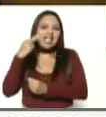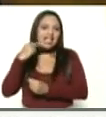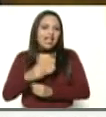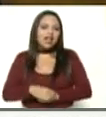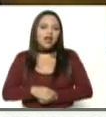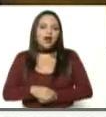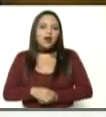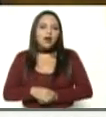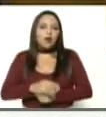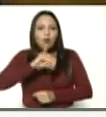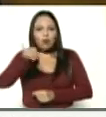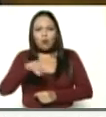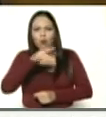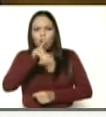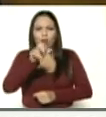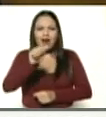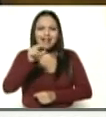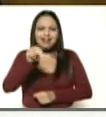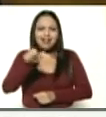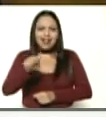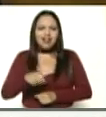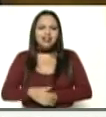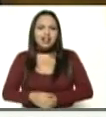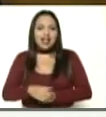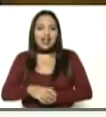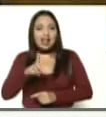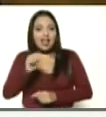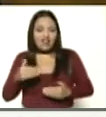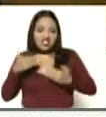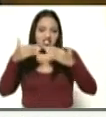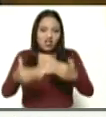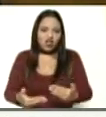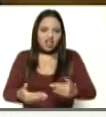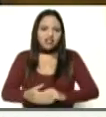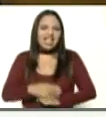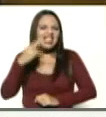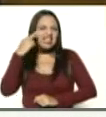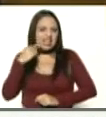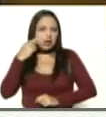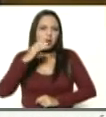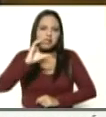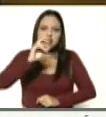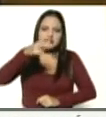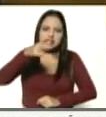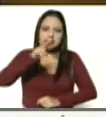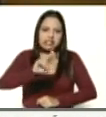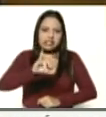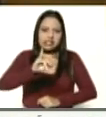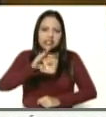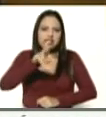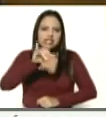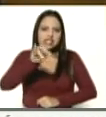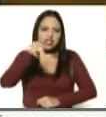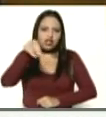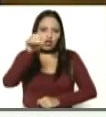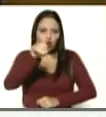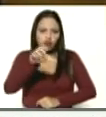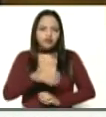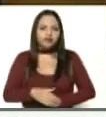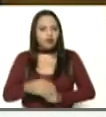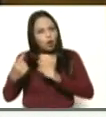avanzadora, el negro José Leonardo Chirino, Andrés Sote, el negro